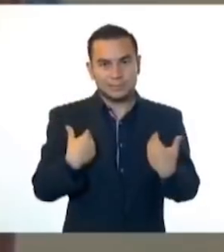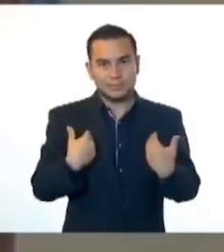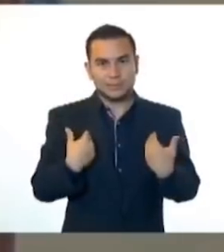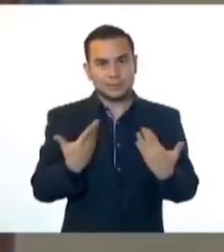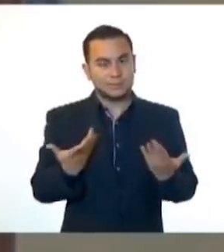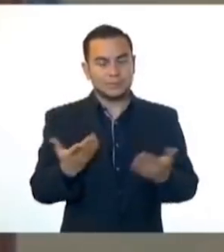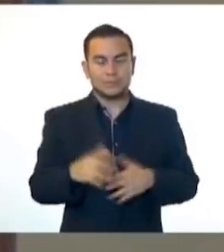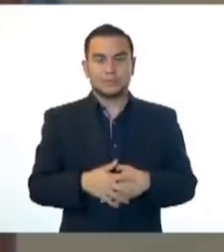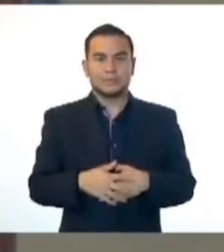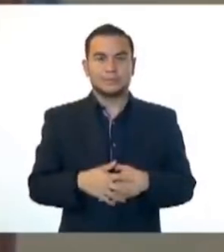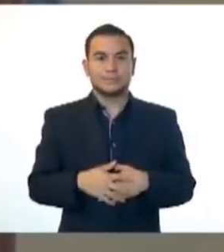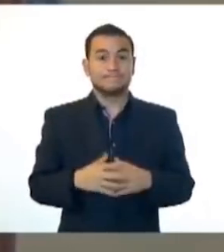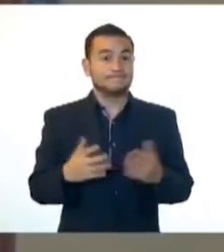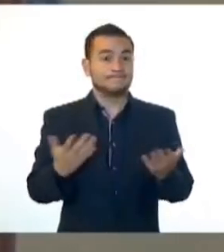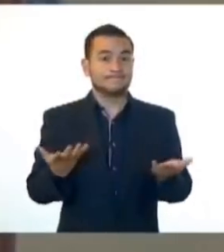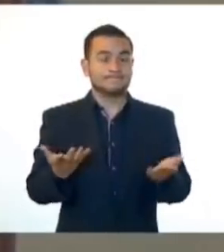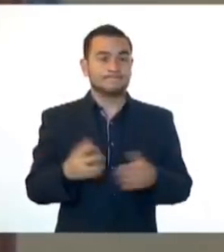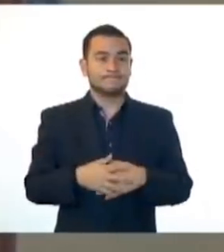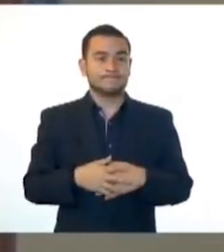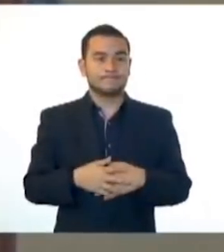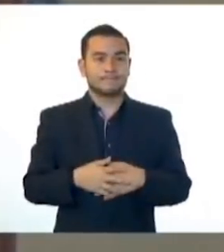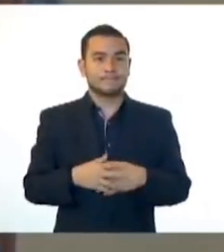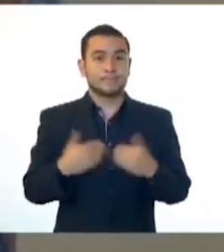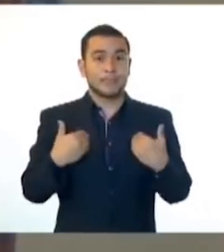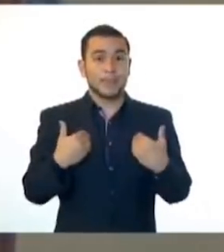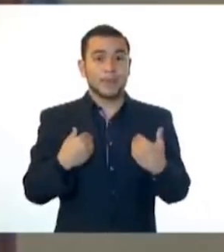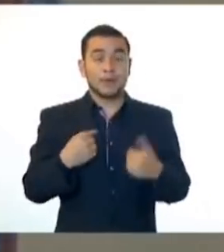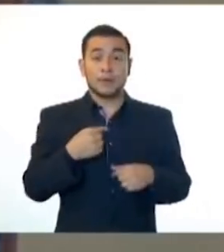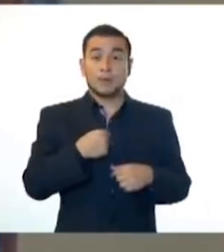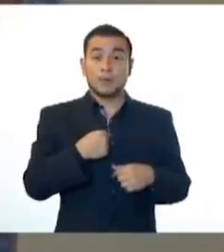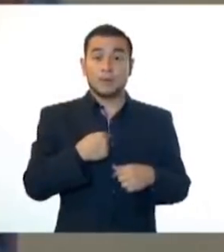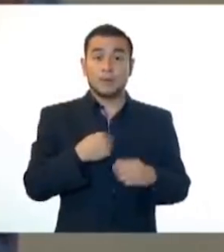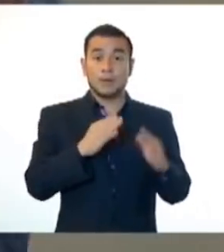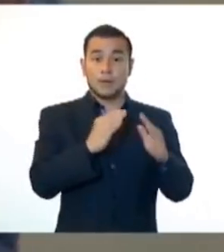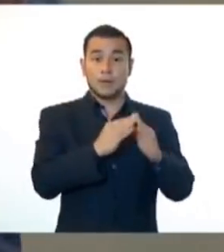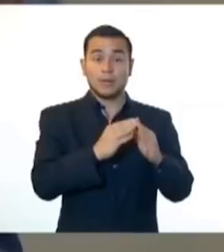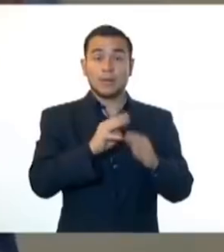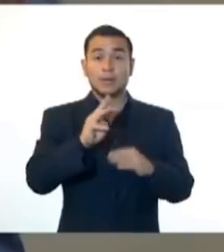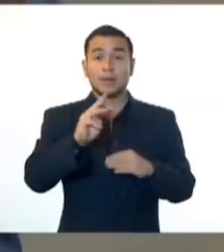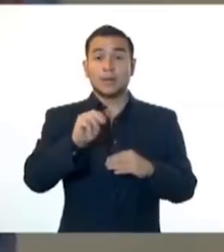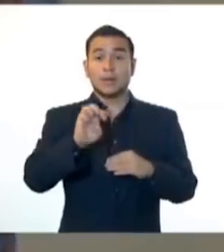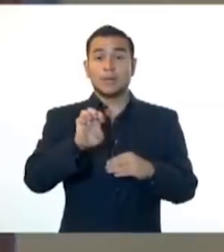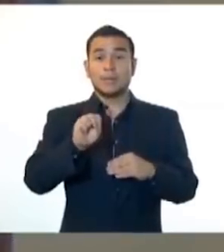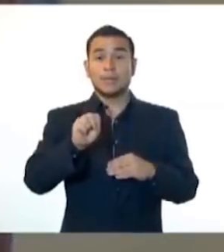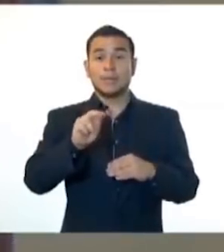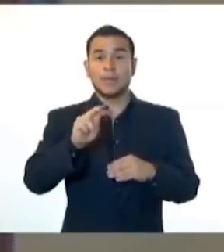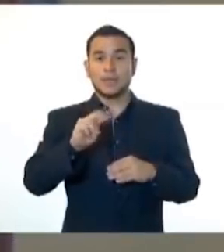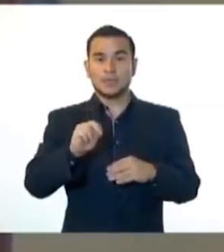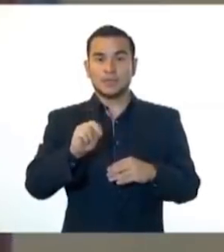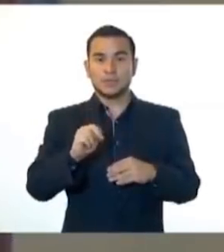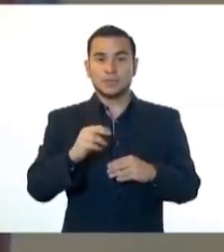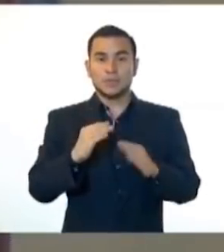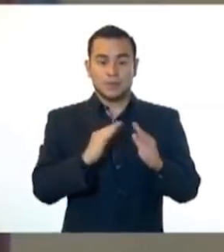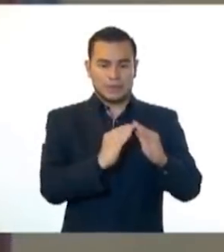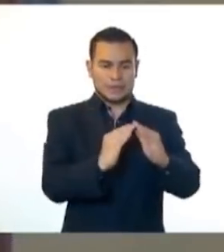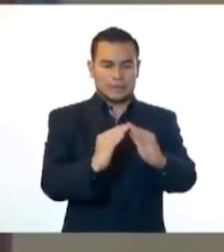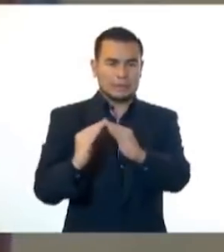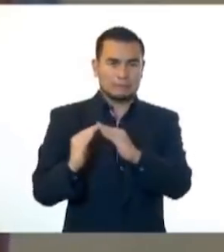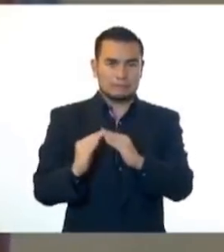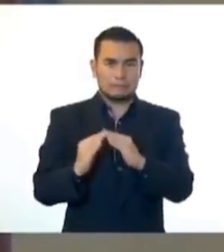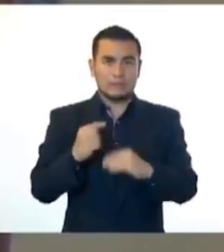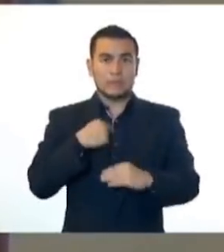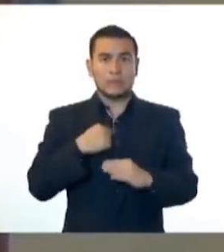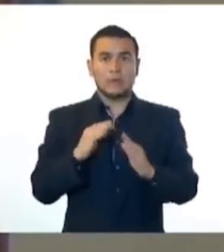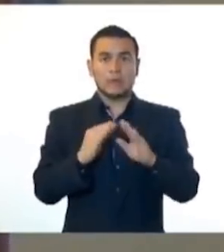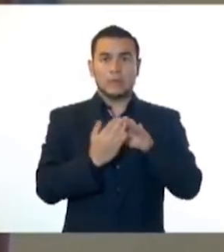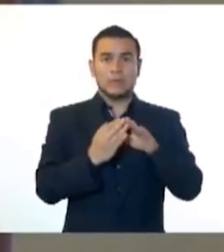tiene luz. Entonces, hay mucha gente que dice, bueno, yo vivo en un mesón, ¿cómo van a hacer conmigo? O dice otra gente, yo vivo en lo rural, ¿cómo